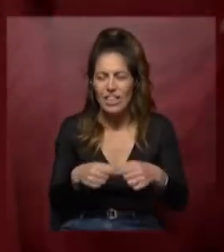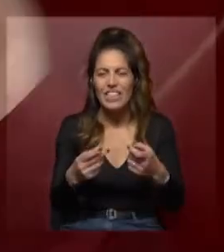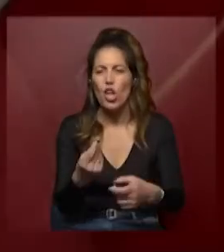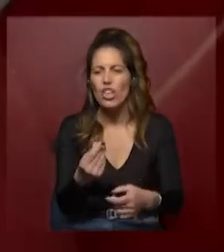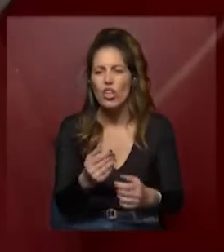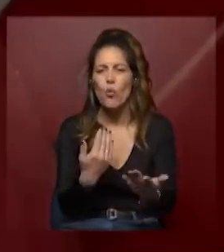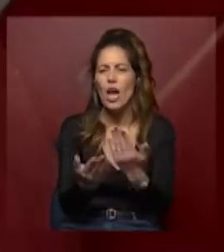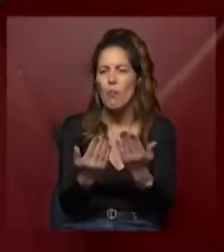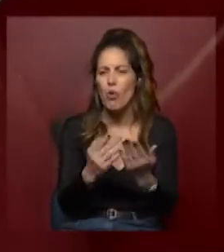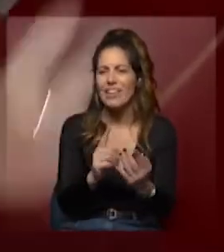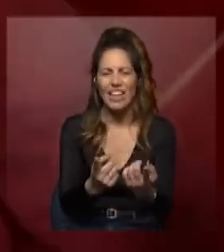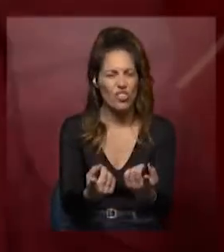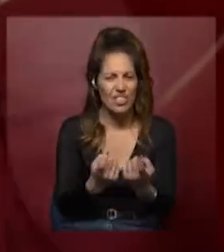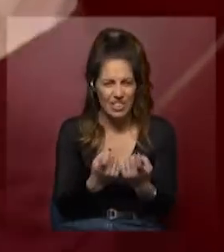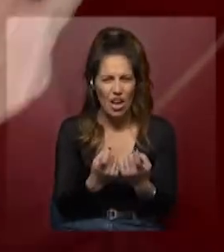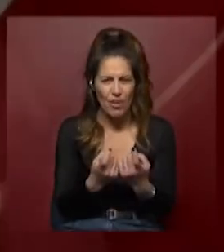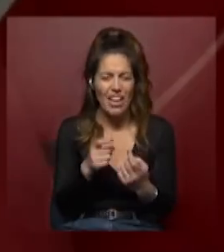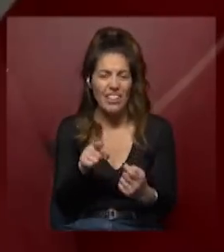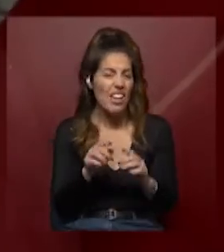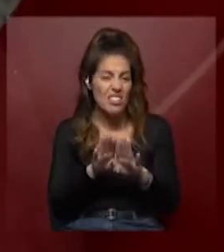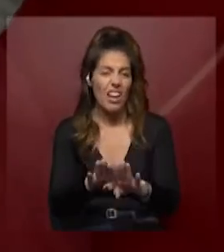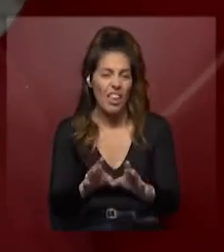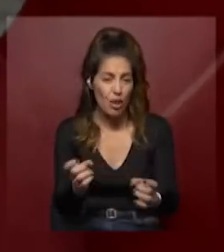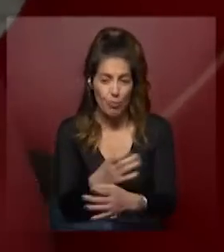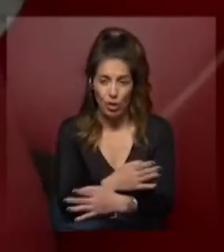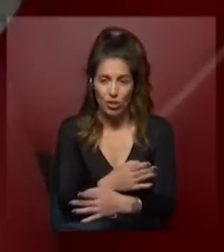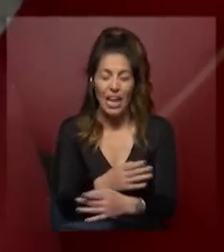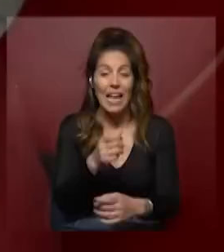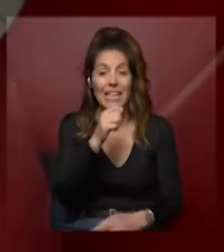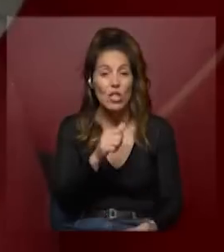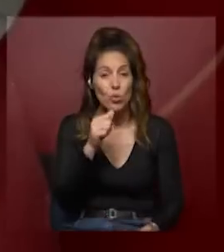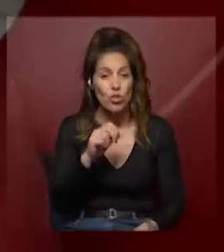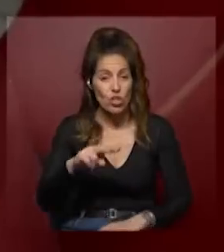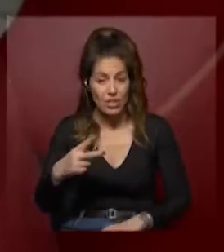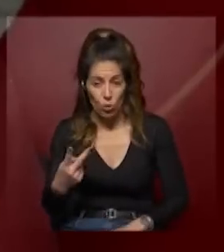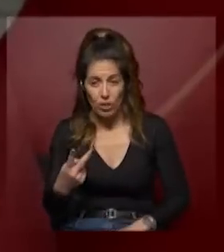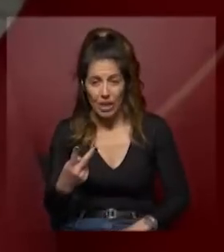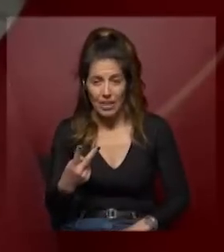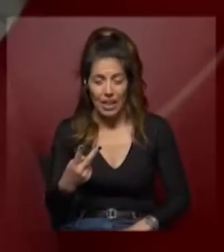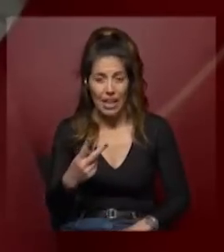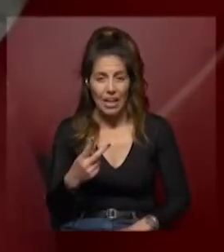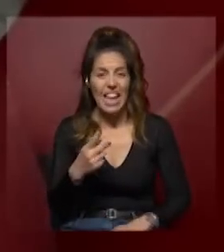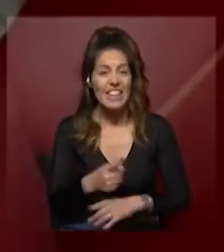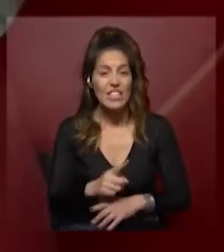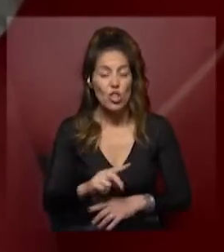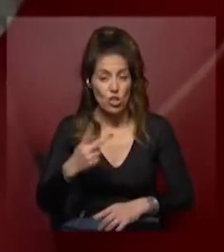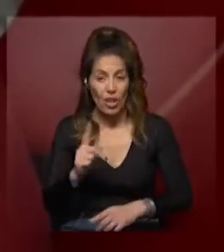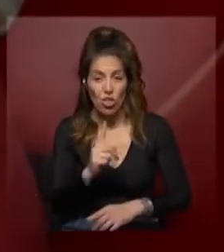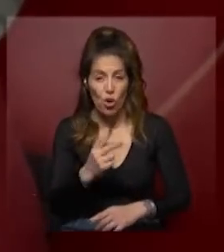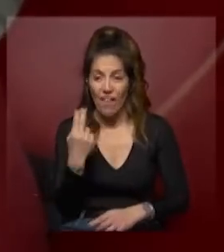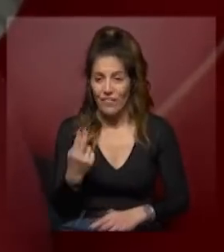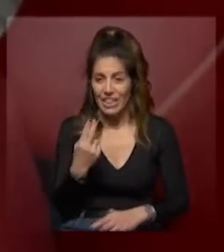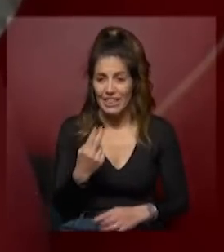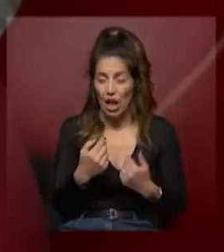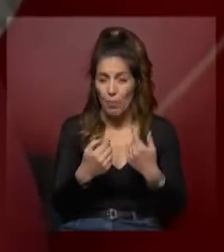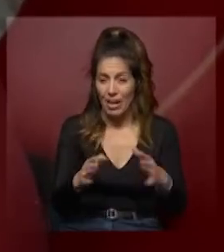en una puerta que no se necesitaba que ahí está cerrada y pronta resolución fue de secundaria la de no habilitar al Java para abrir en